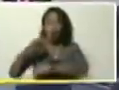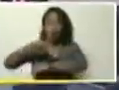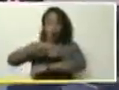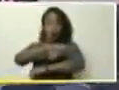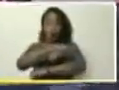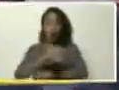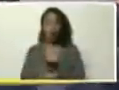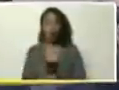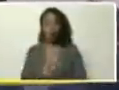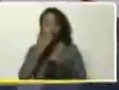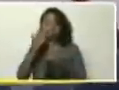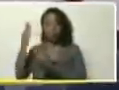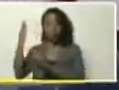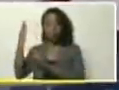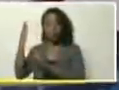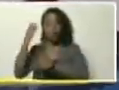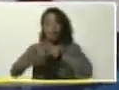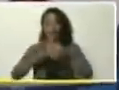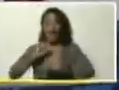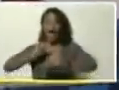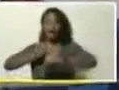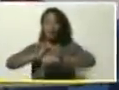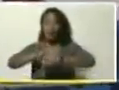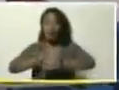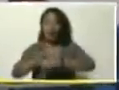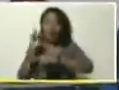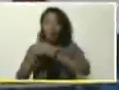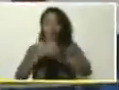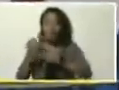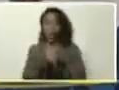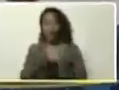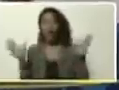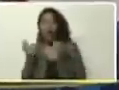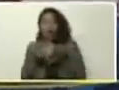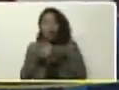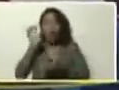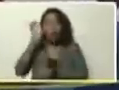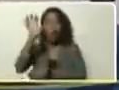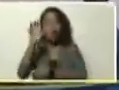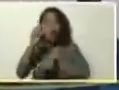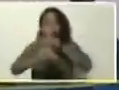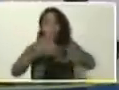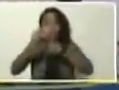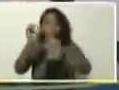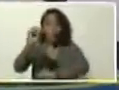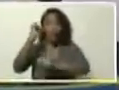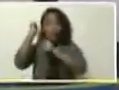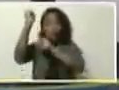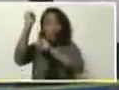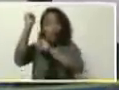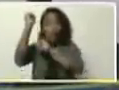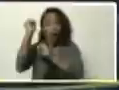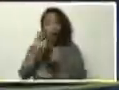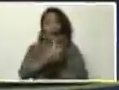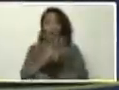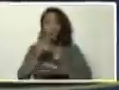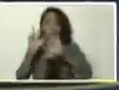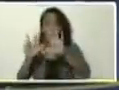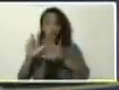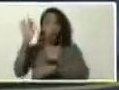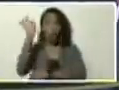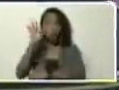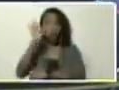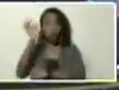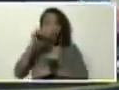Hay que destacar que Rodríguez, abanderado por el gran polo patriótico, alcanzó la victoria con más del 48% de